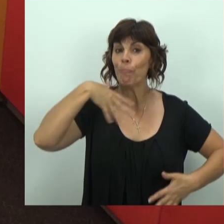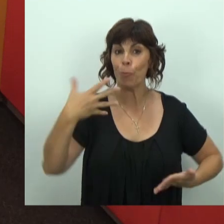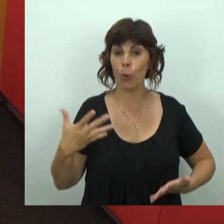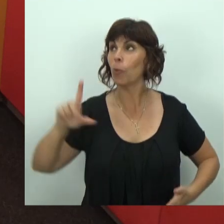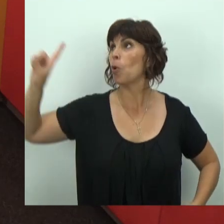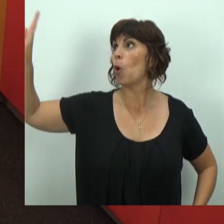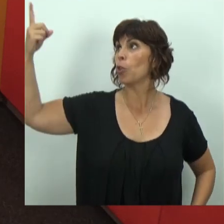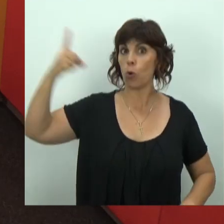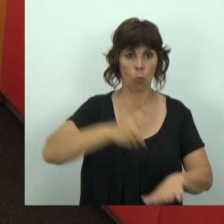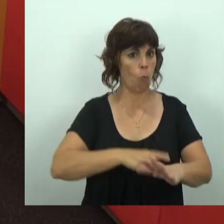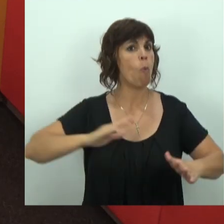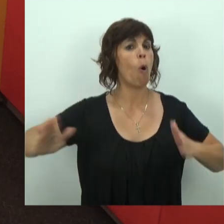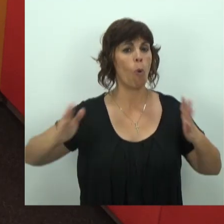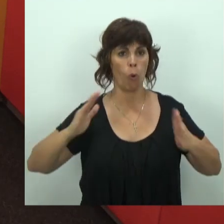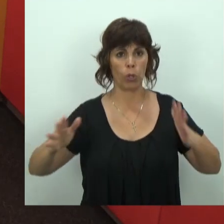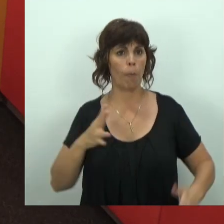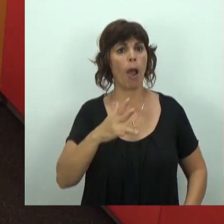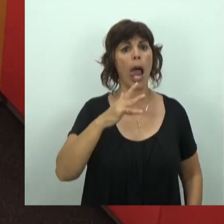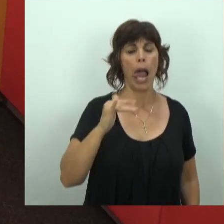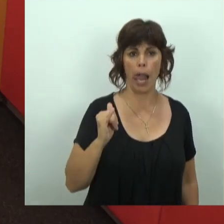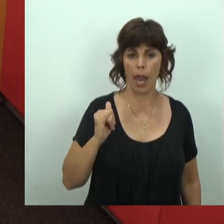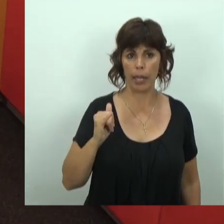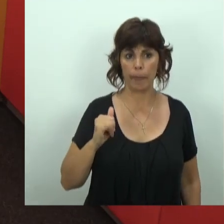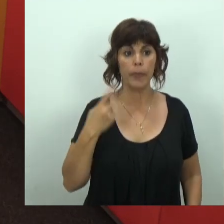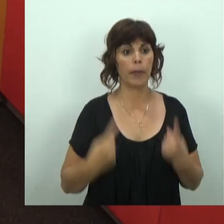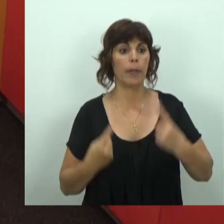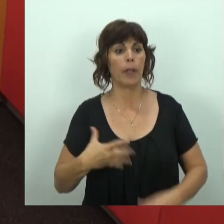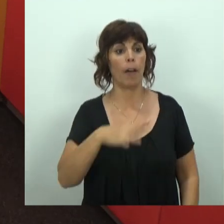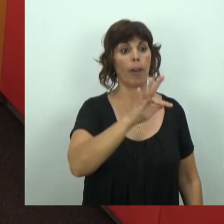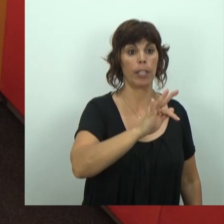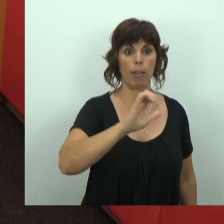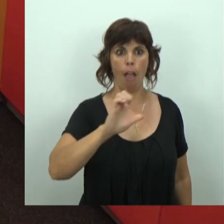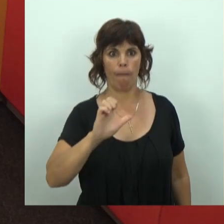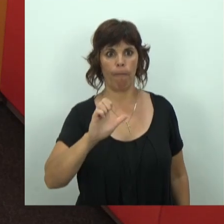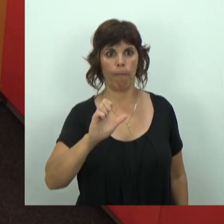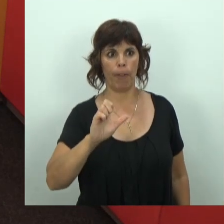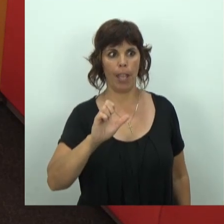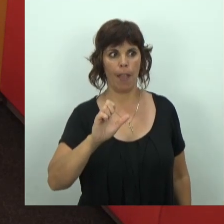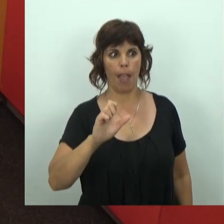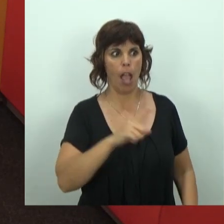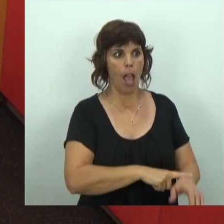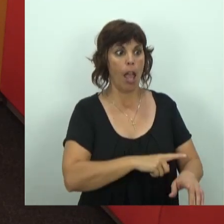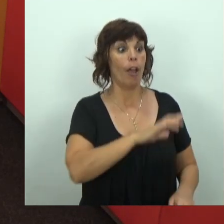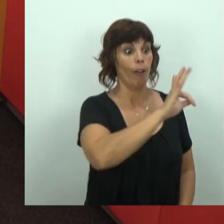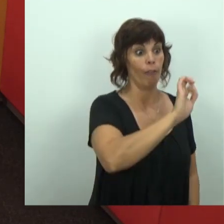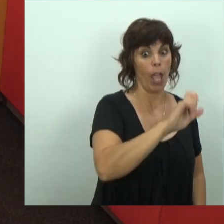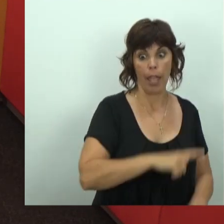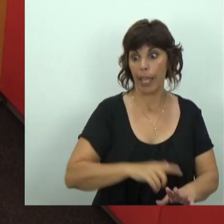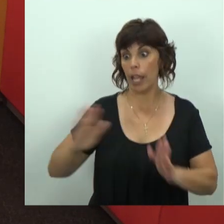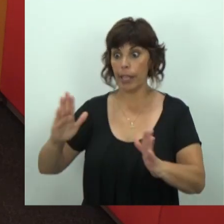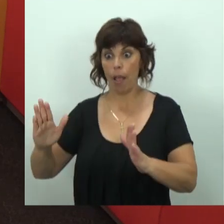momento. Y muchas veces tu fe se adelanta al tiempo de Dios.